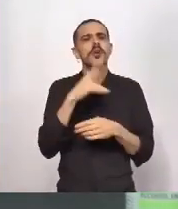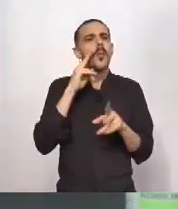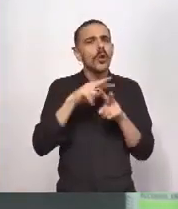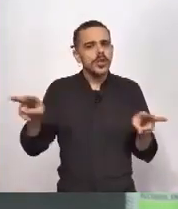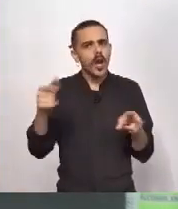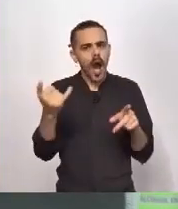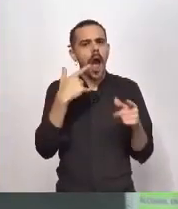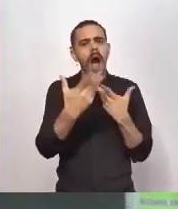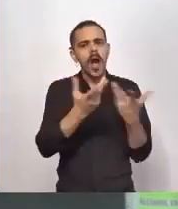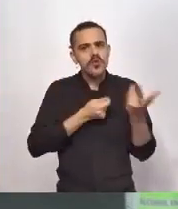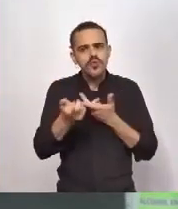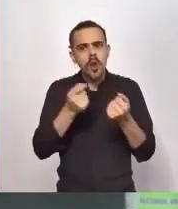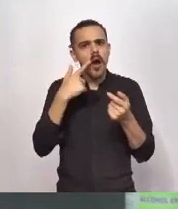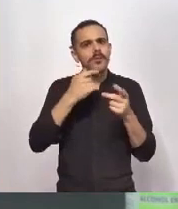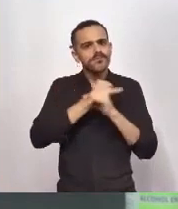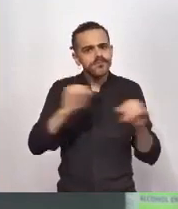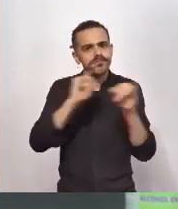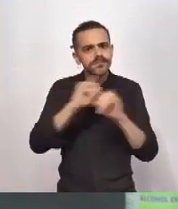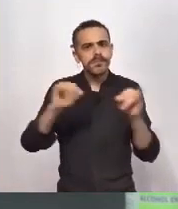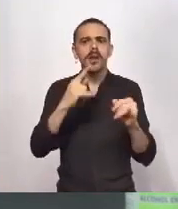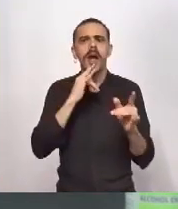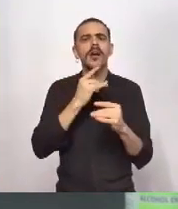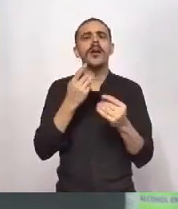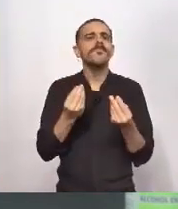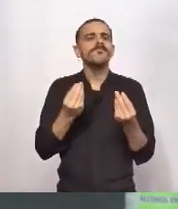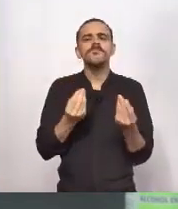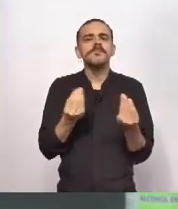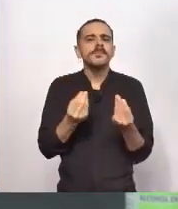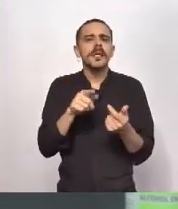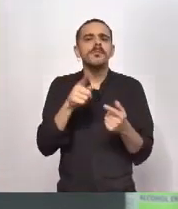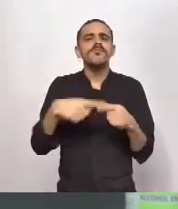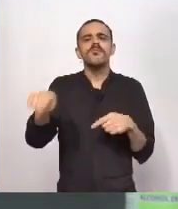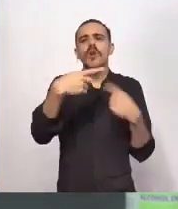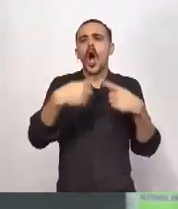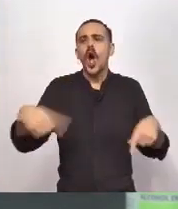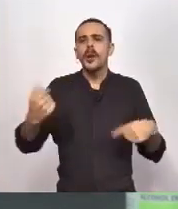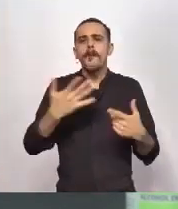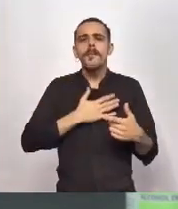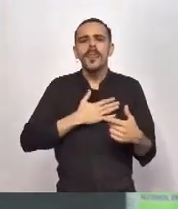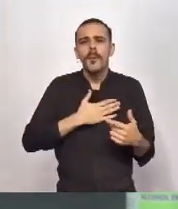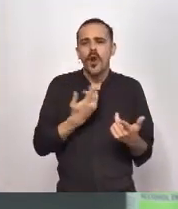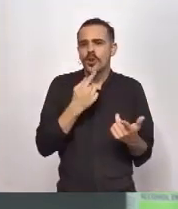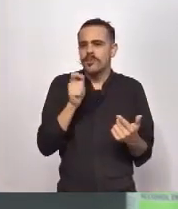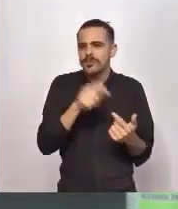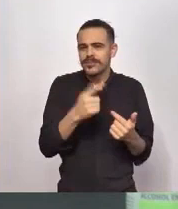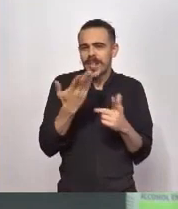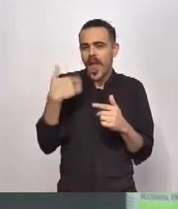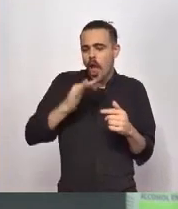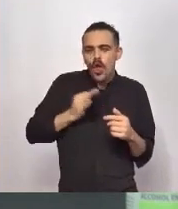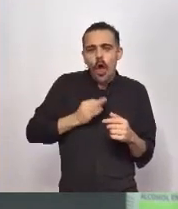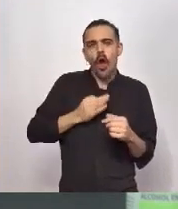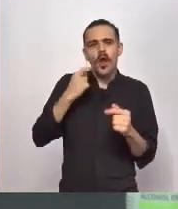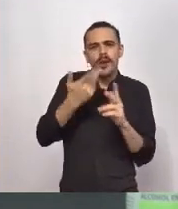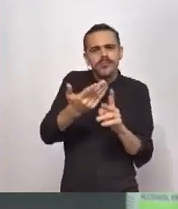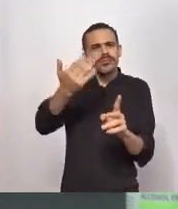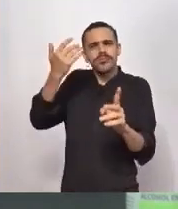patrimonio cultural que tienen, que es muy importante y que es una buena oportunidad de estos momentos para poder conocer, aunque sea de manera